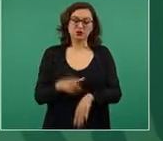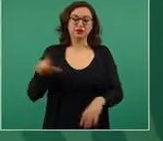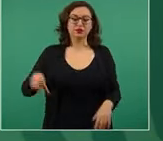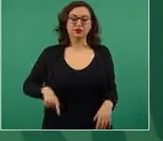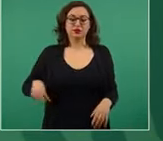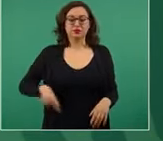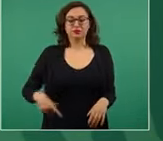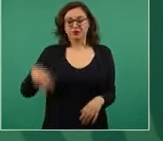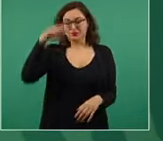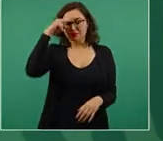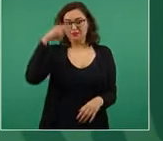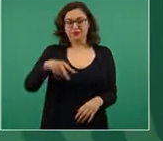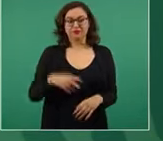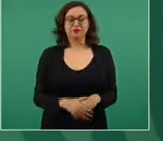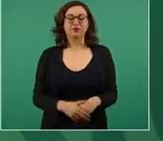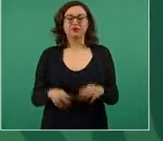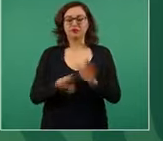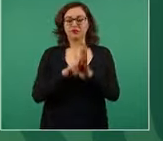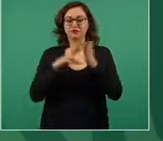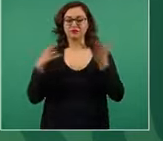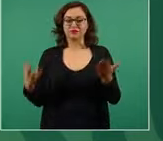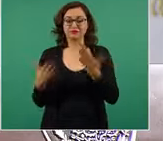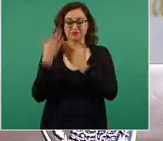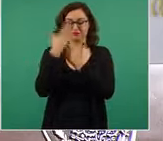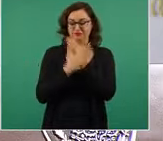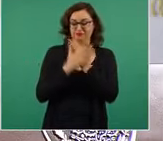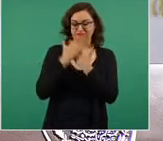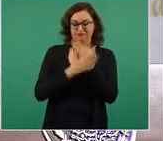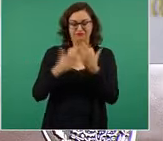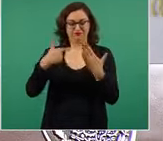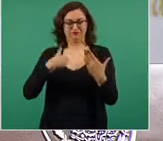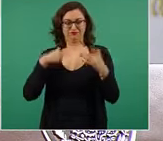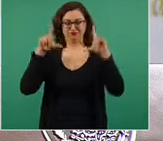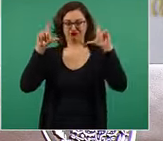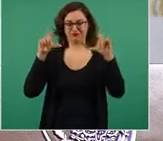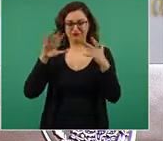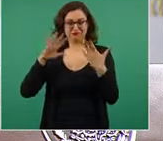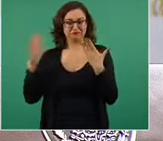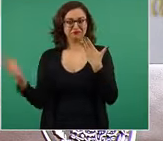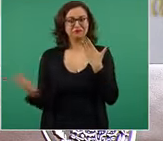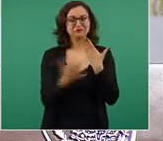hasta me ponen en la portada, hasta me sentí